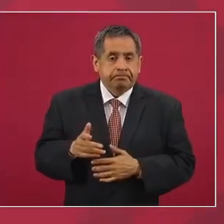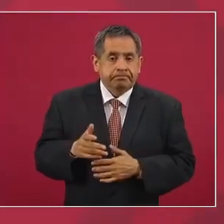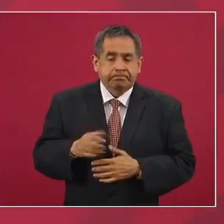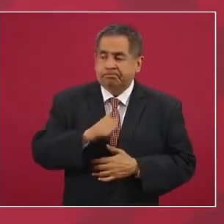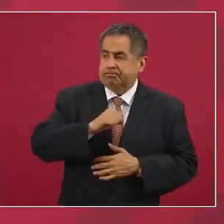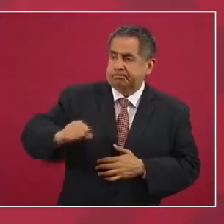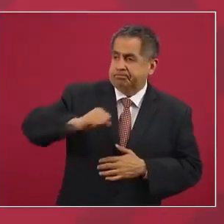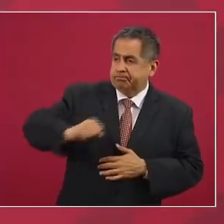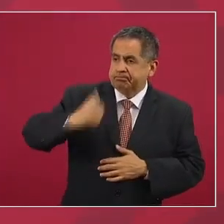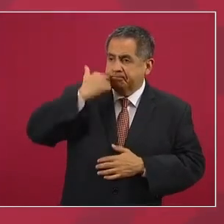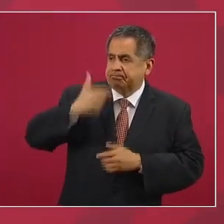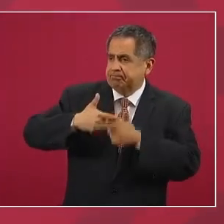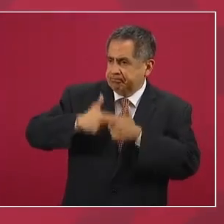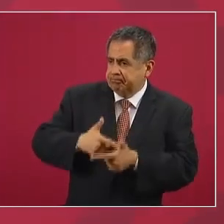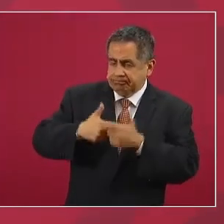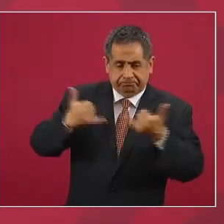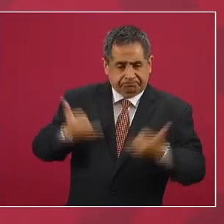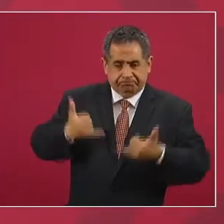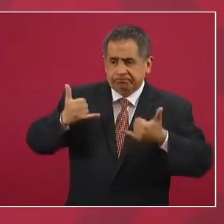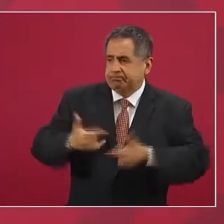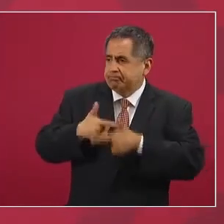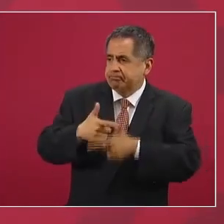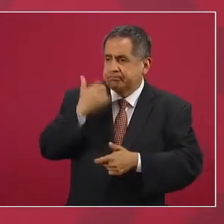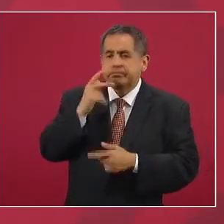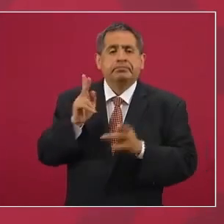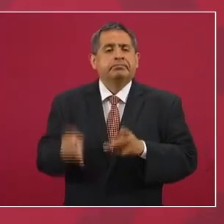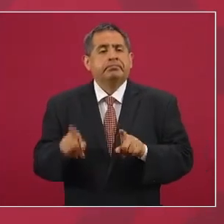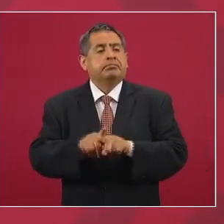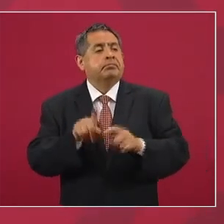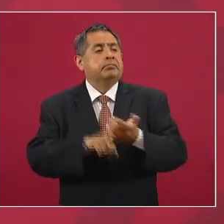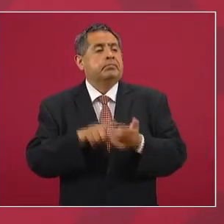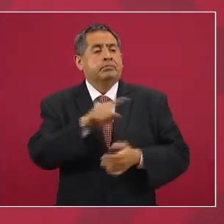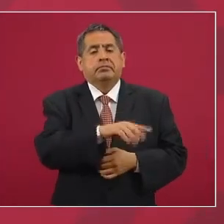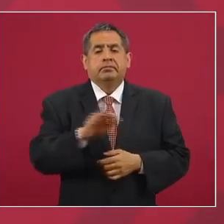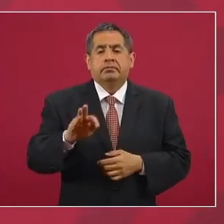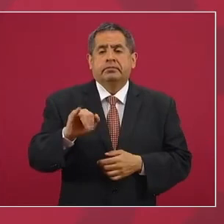con los fideicomisos en general.